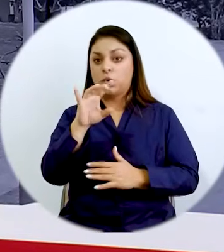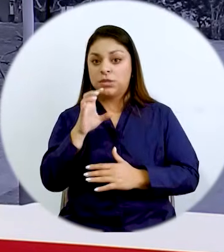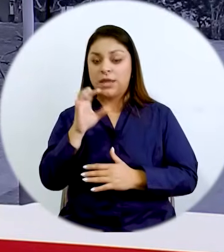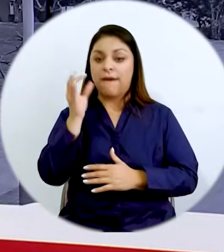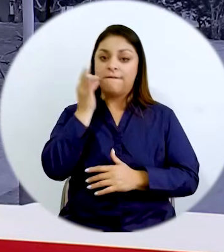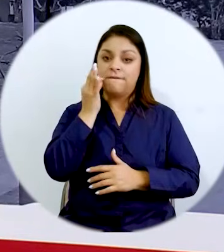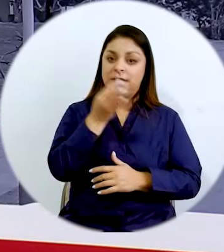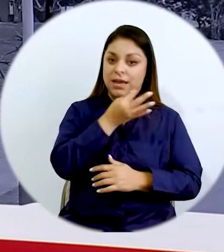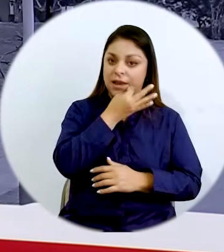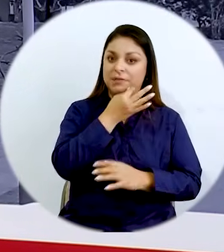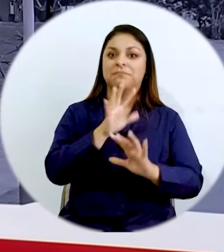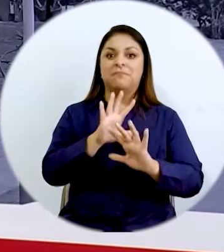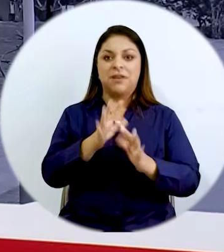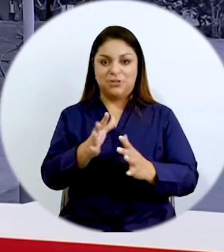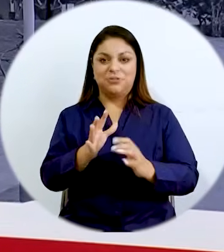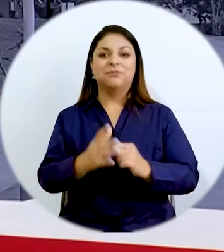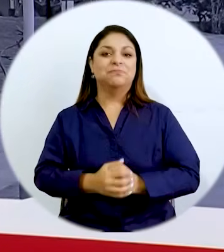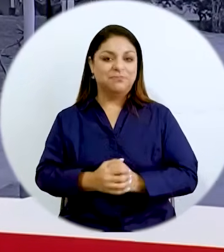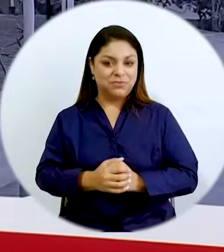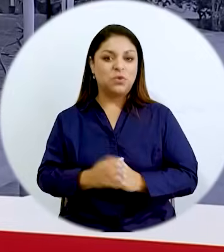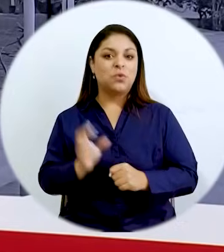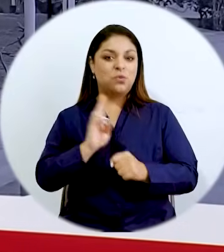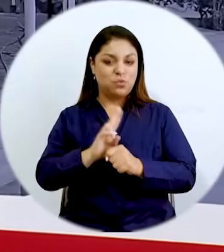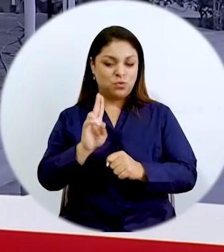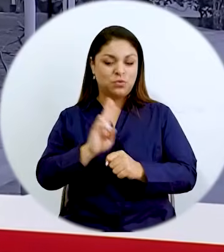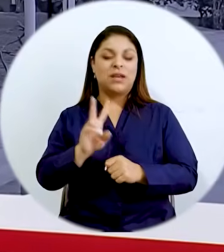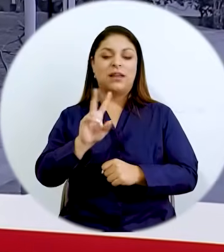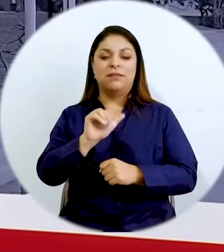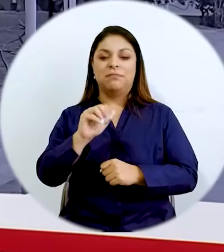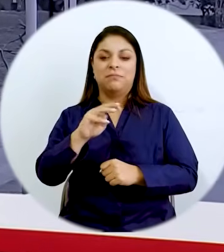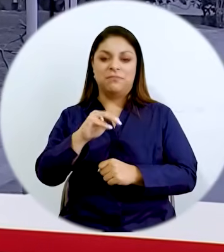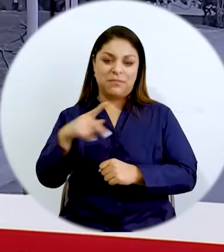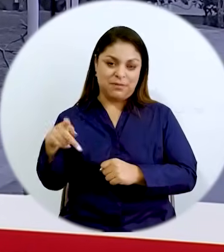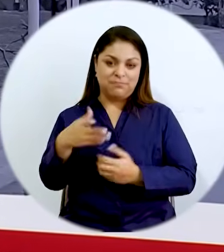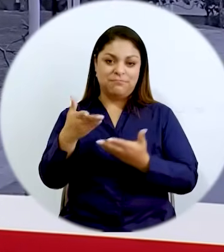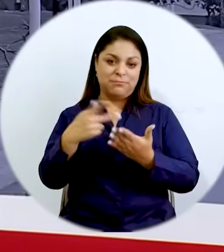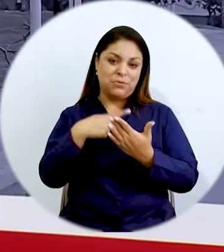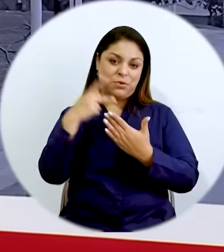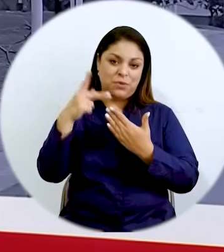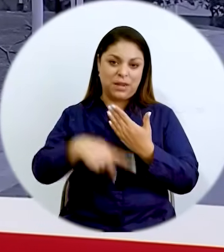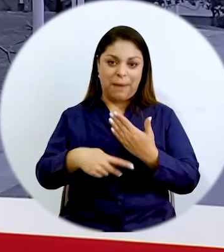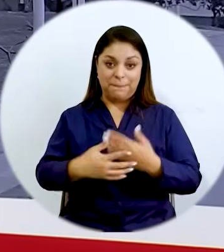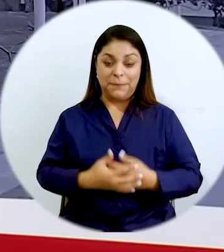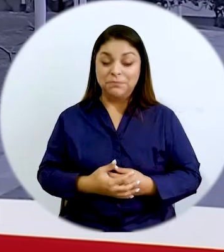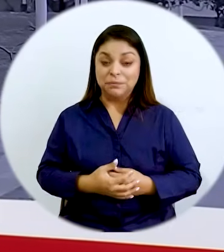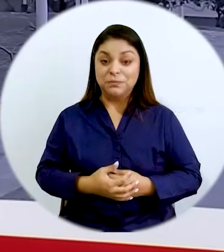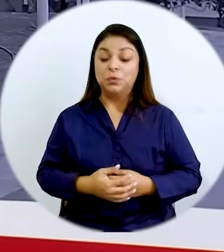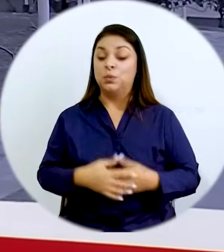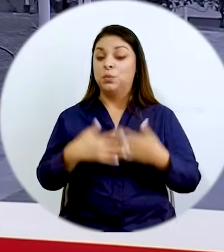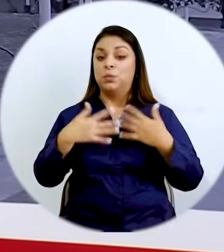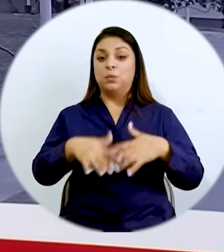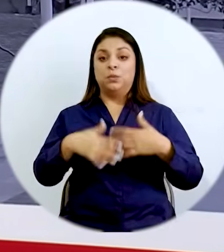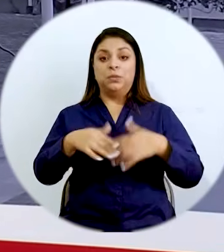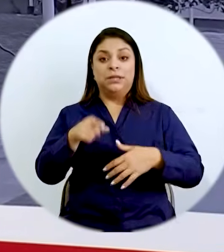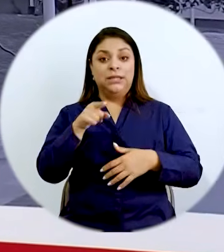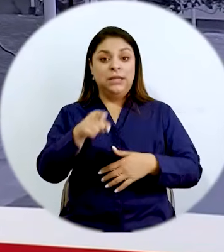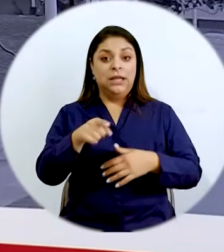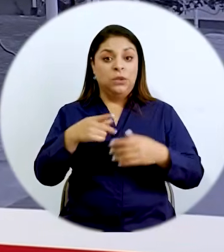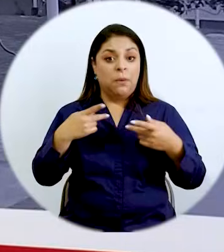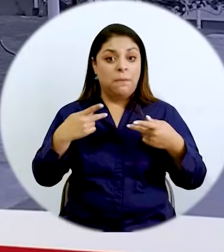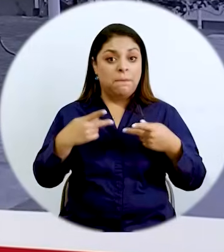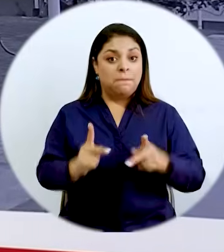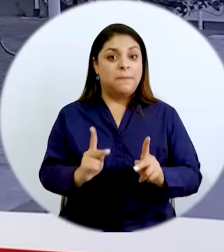2.800 fincas aproximadamente que utilizan el programa, y que eso es lo que nos ha